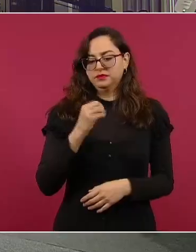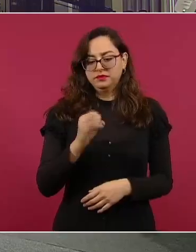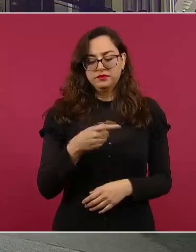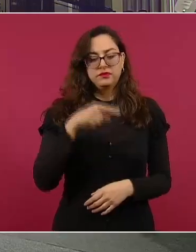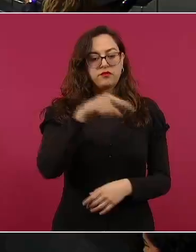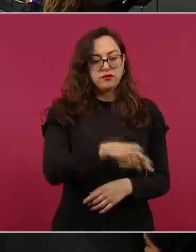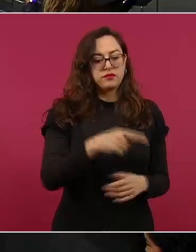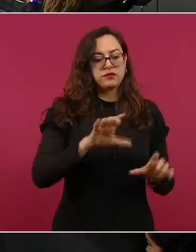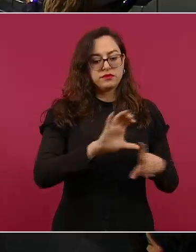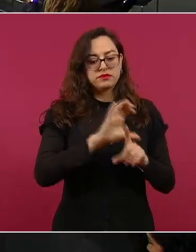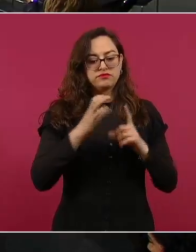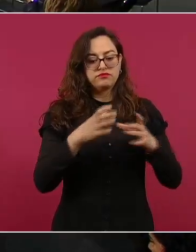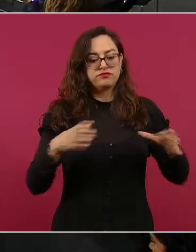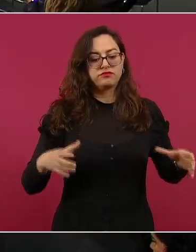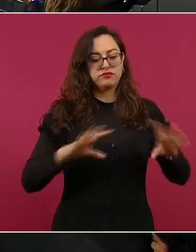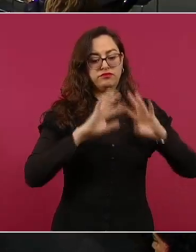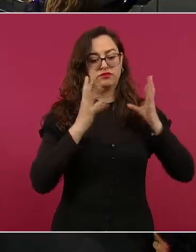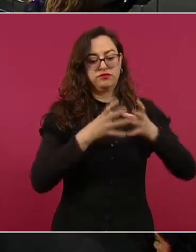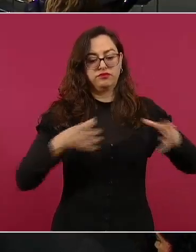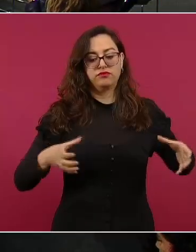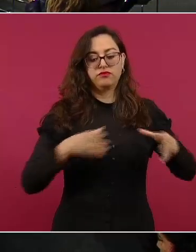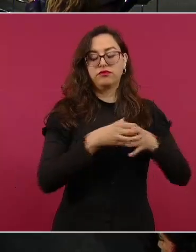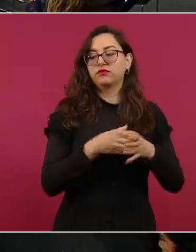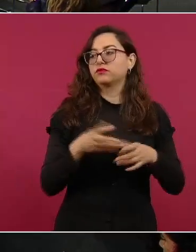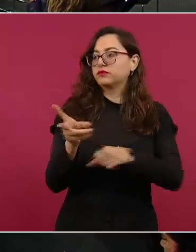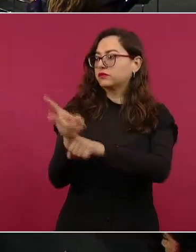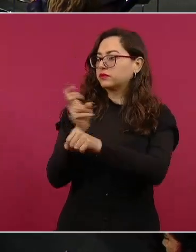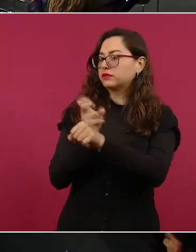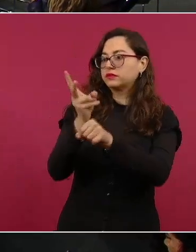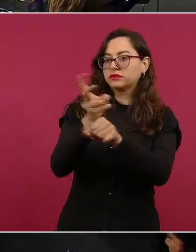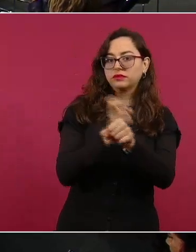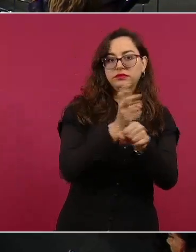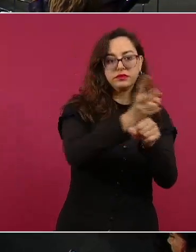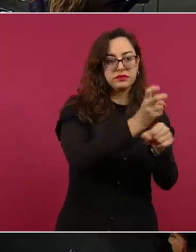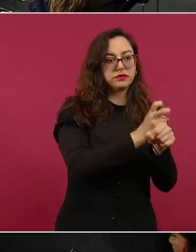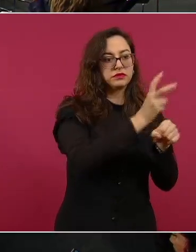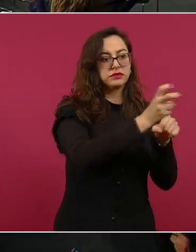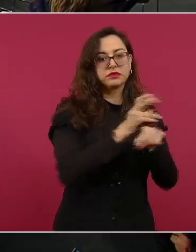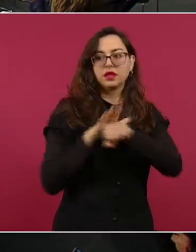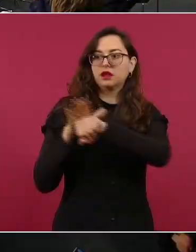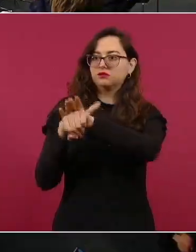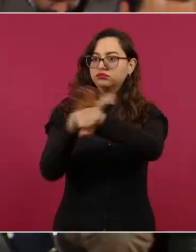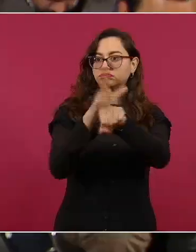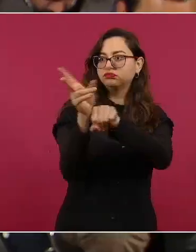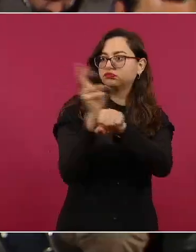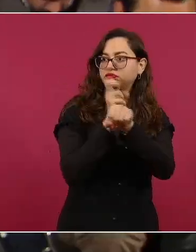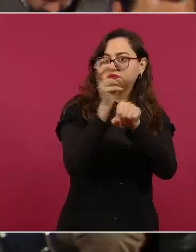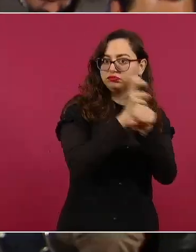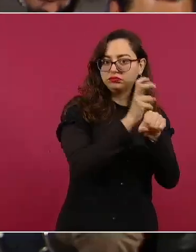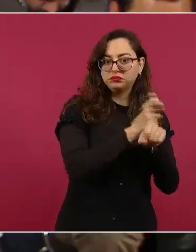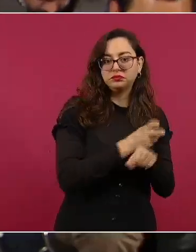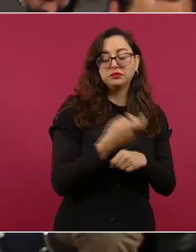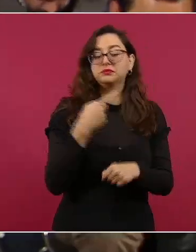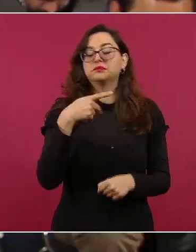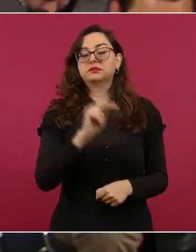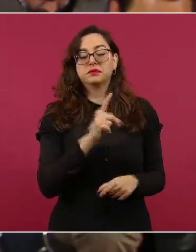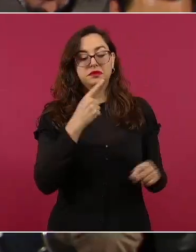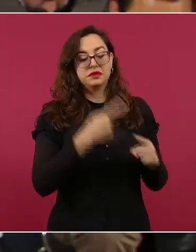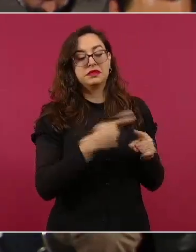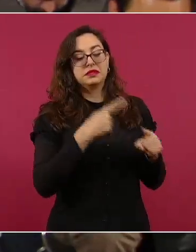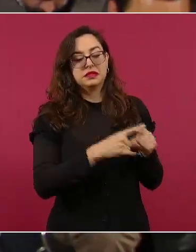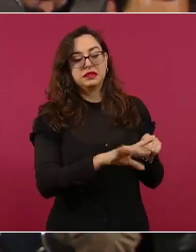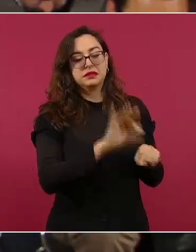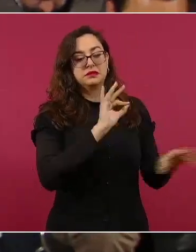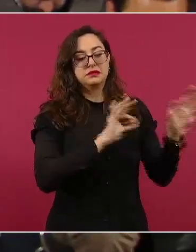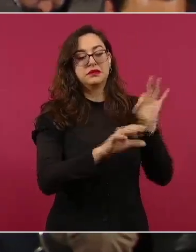de este Consejo Consultivo. Aunque la convocatoria la emitió el mecanismo, quienes exclusivamente seleccionarán a los nuevos